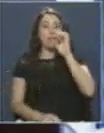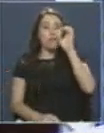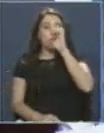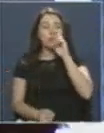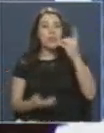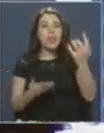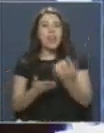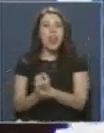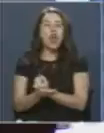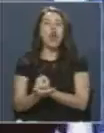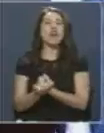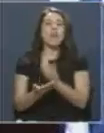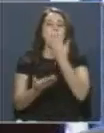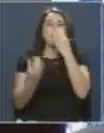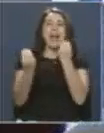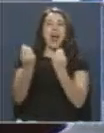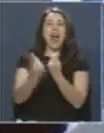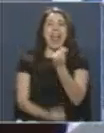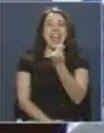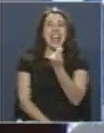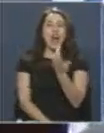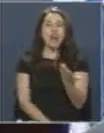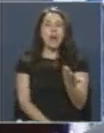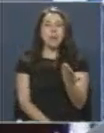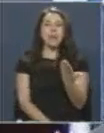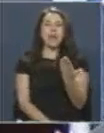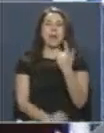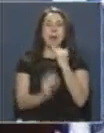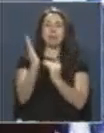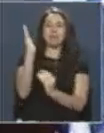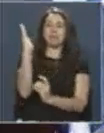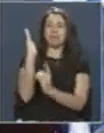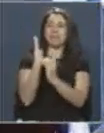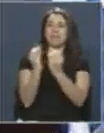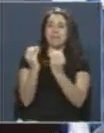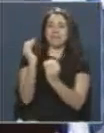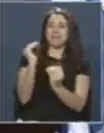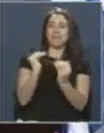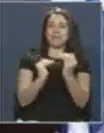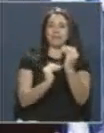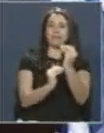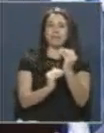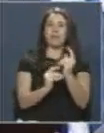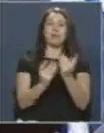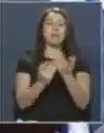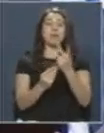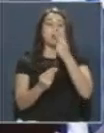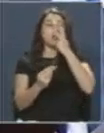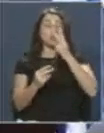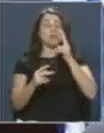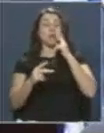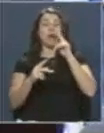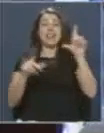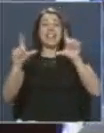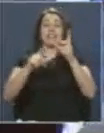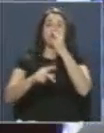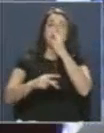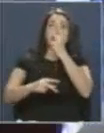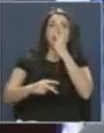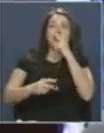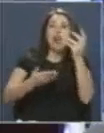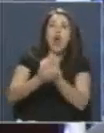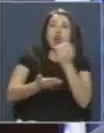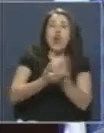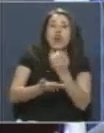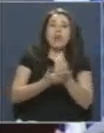estos logros económicos o de alcanzar los estereotipos personales con que también nos bombardean los medios de comunicación